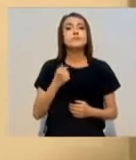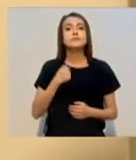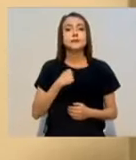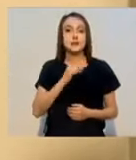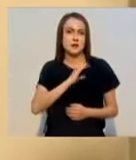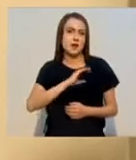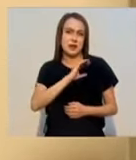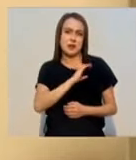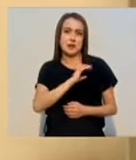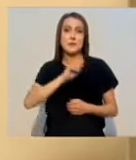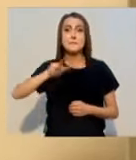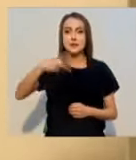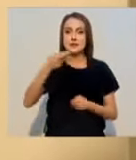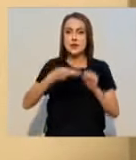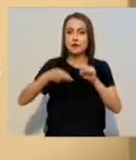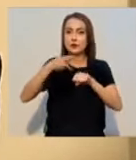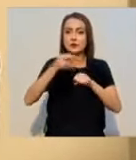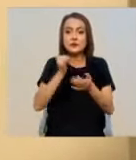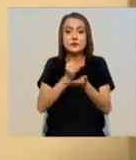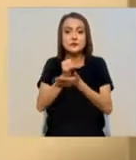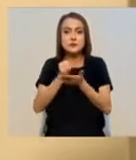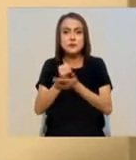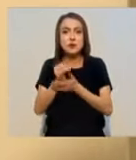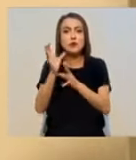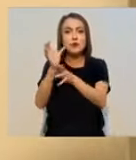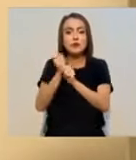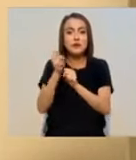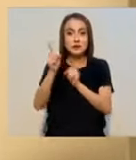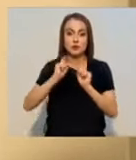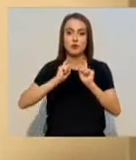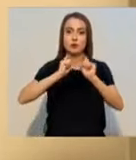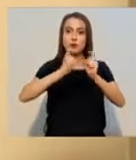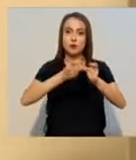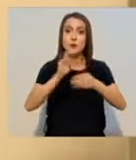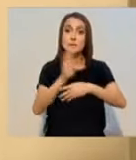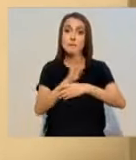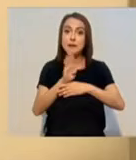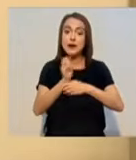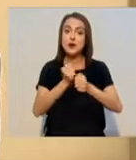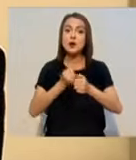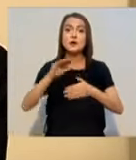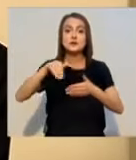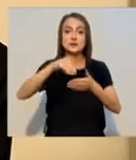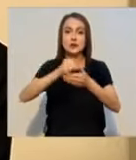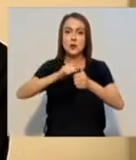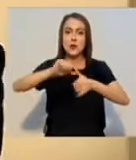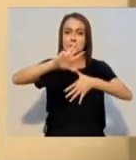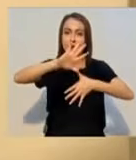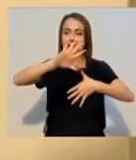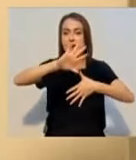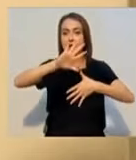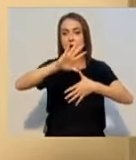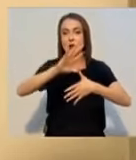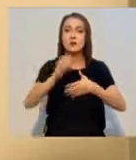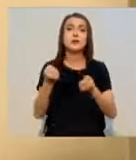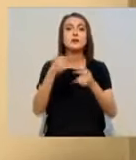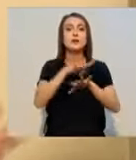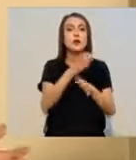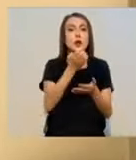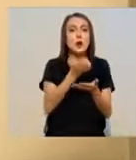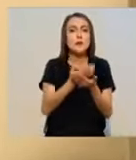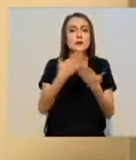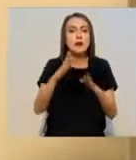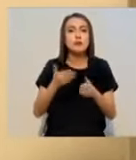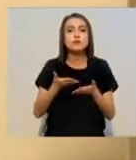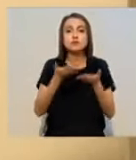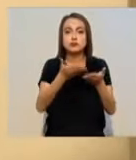mi calidad de vicerrector de investigación, recibir esta donación del Banco Centroamericano de Integración Económica, que nos ha asignado